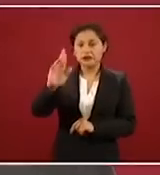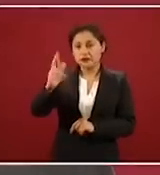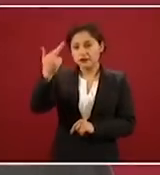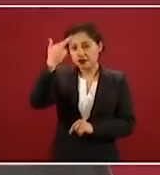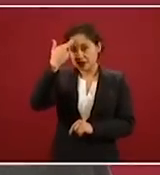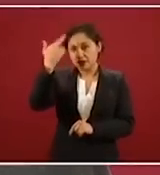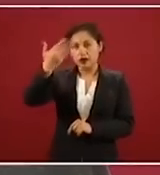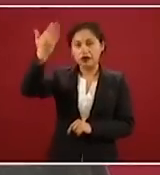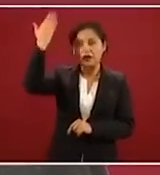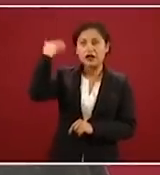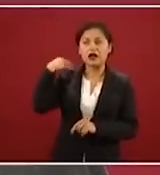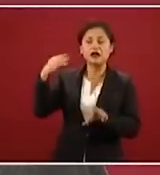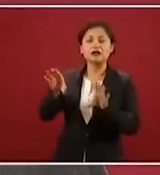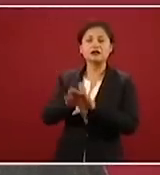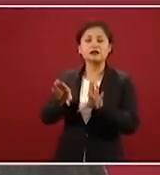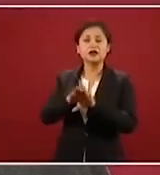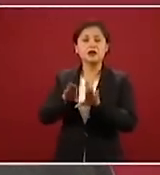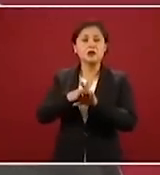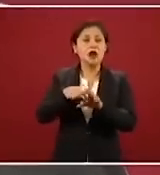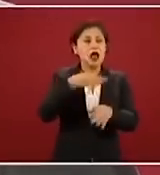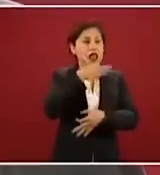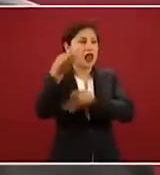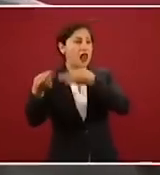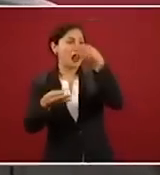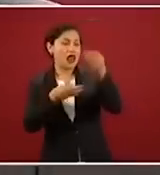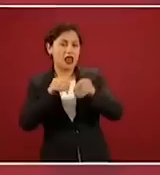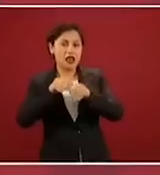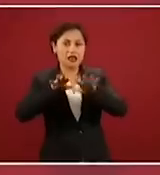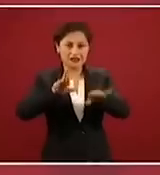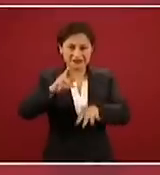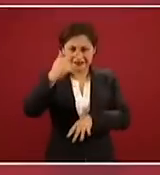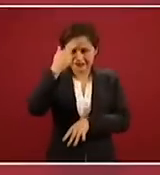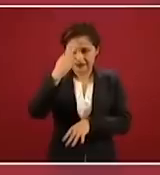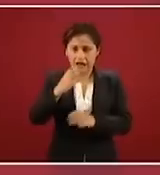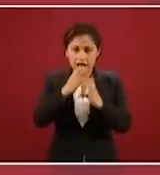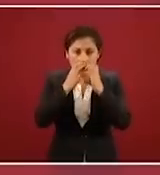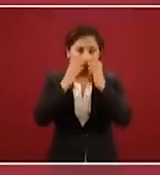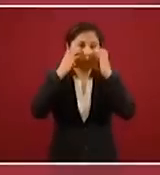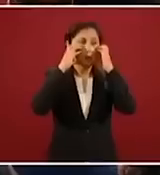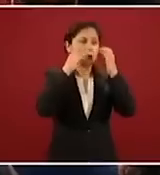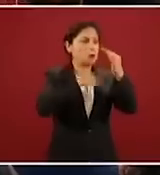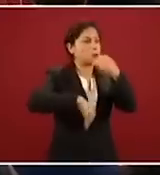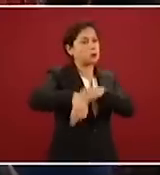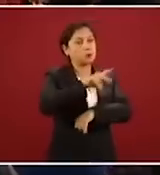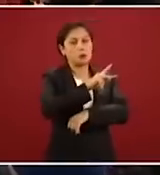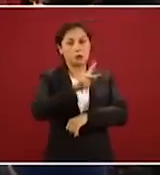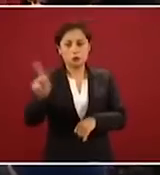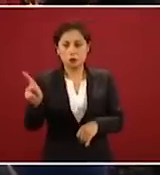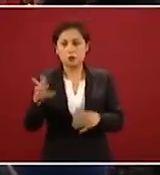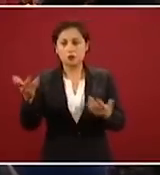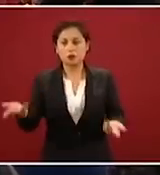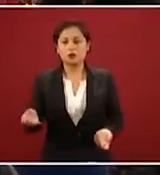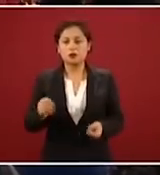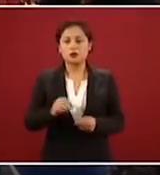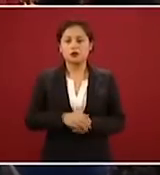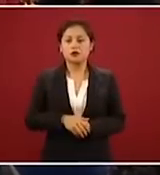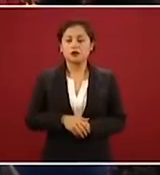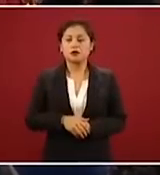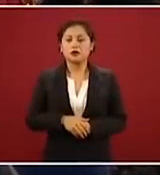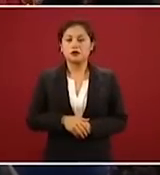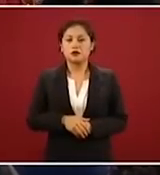ahí con tapabocas? O sea, que se estaba haciendo una fila, una cola, y